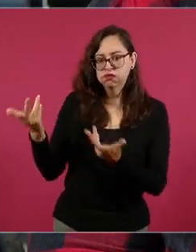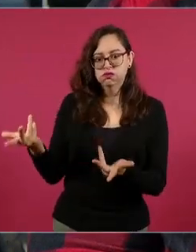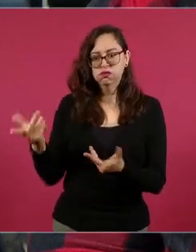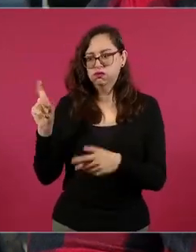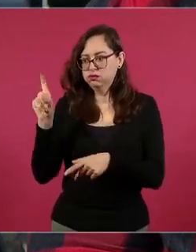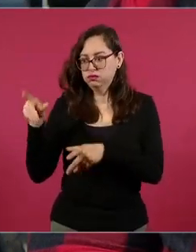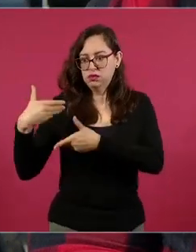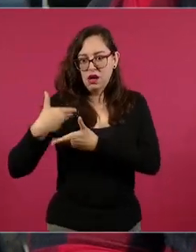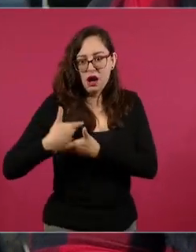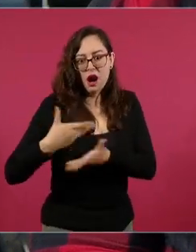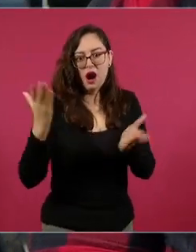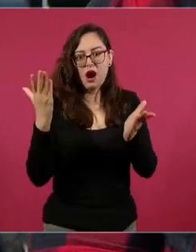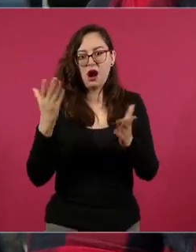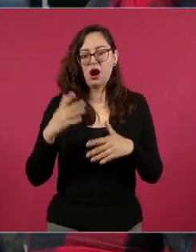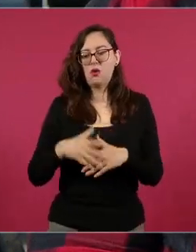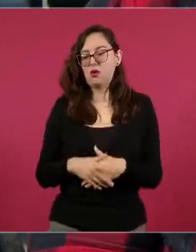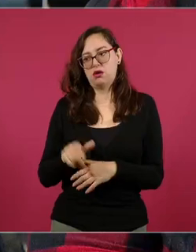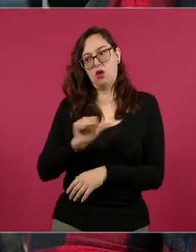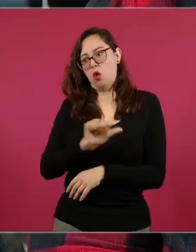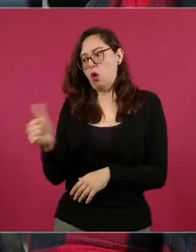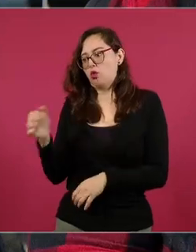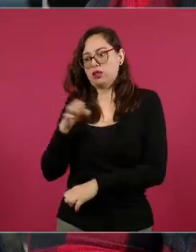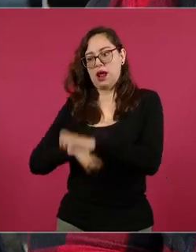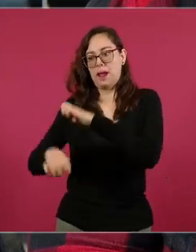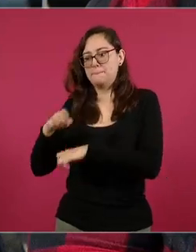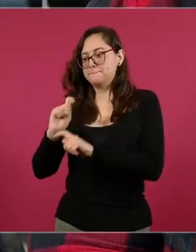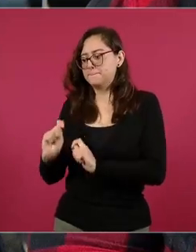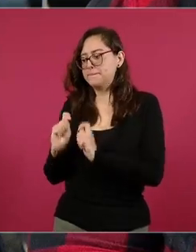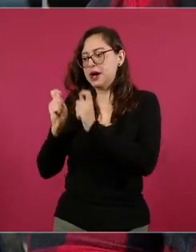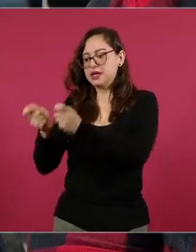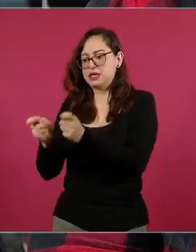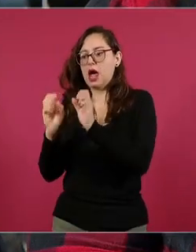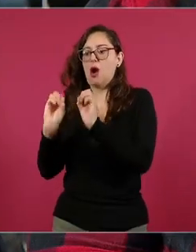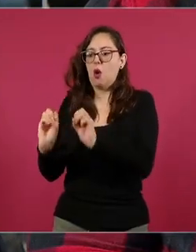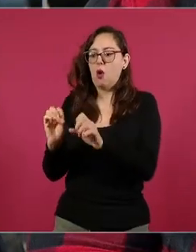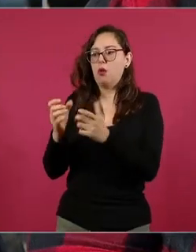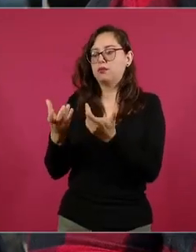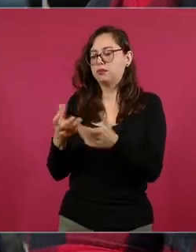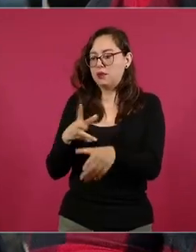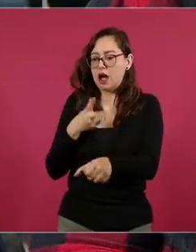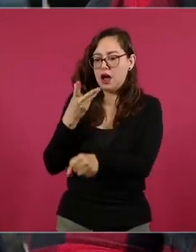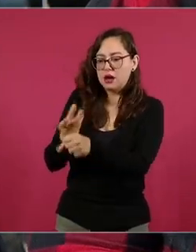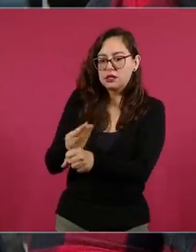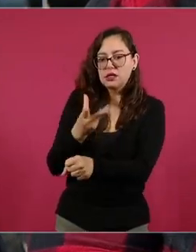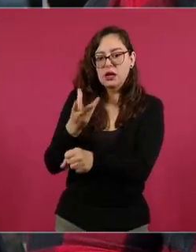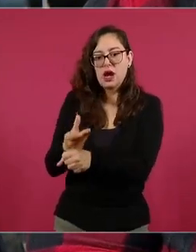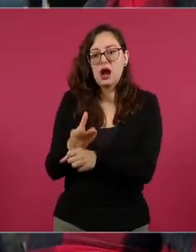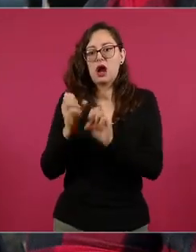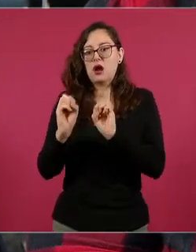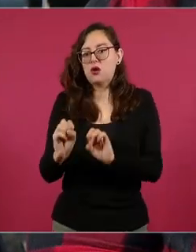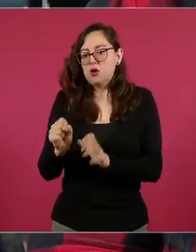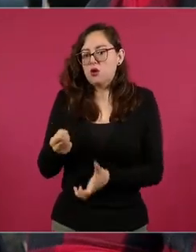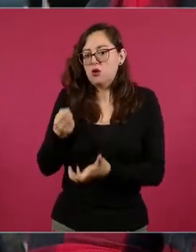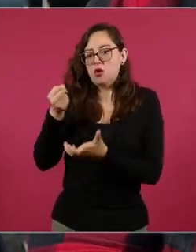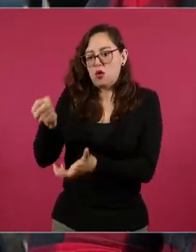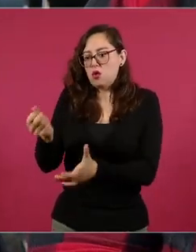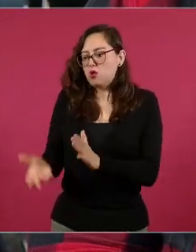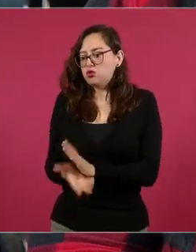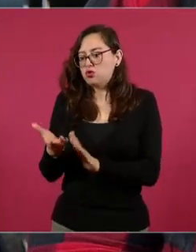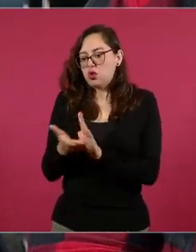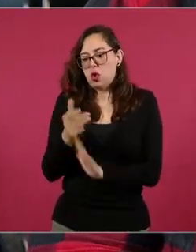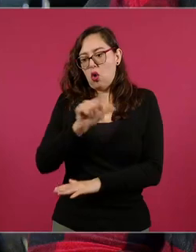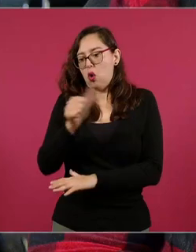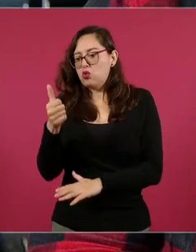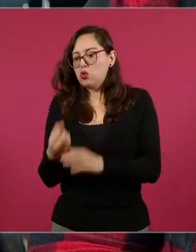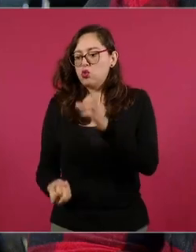pues concesionara a otra empresa el ducto, o lo repararan, o se destinaran recursos a construir otro, cosa que no